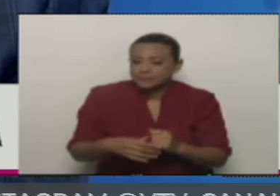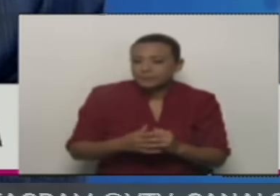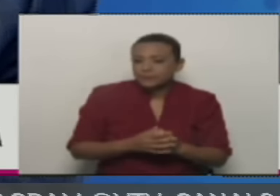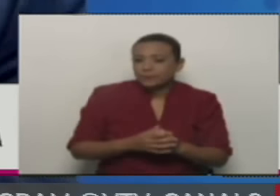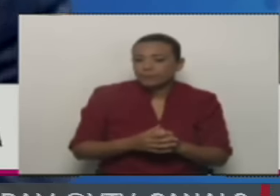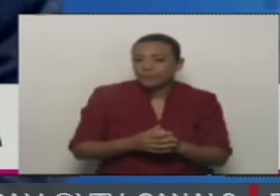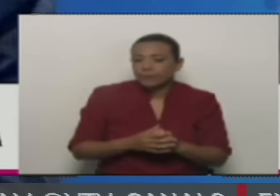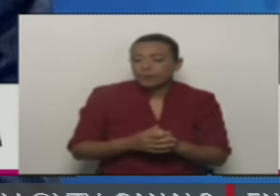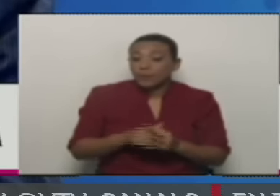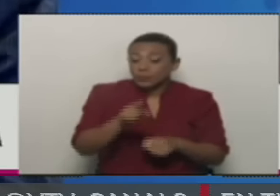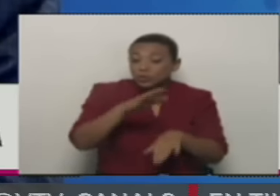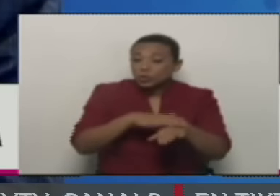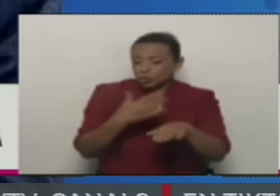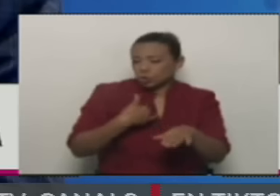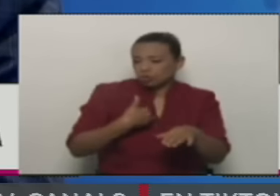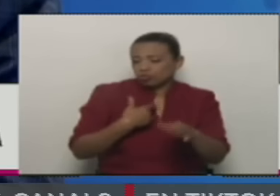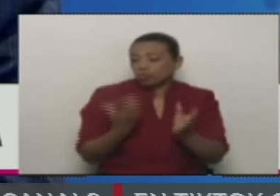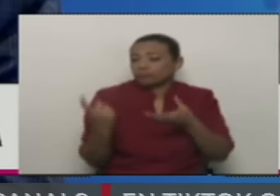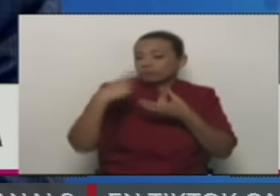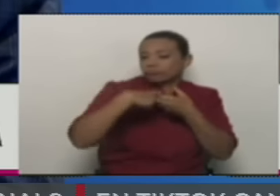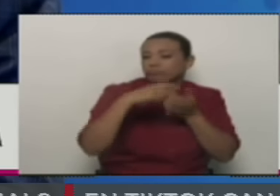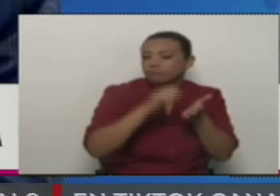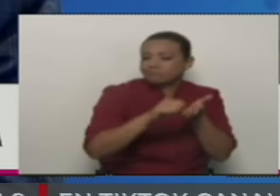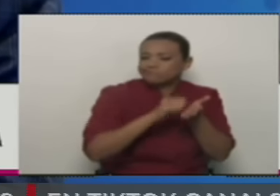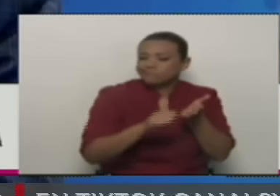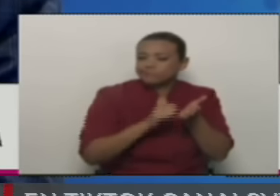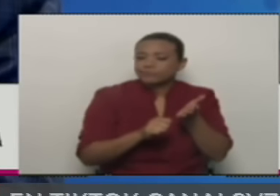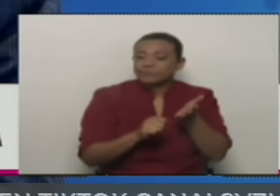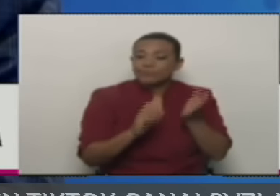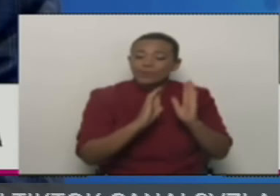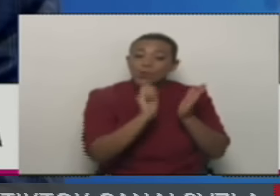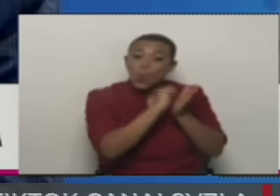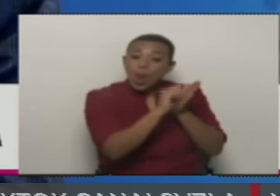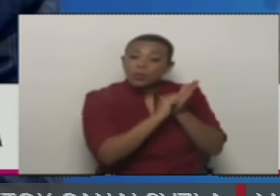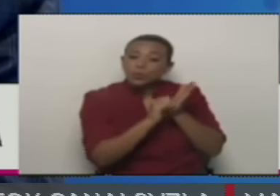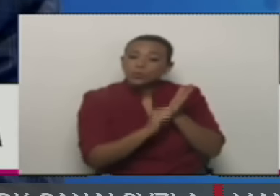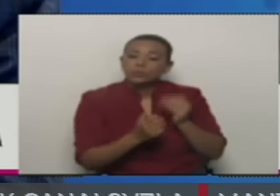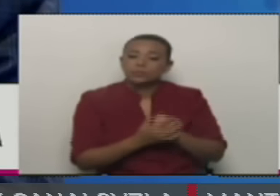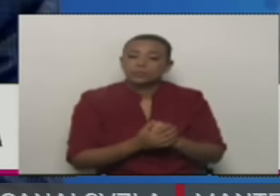Pérez Pirela, yo le hice al libro azul